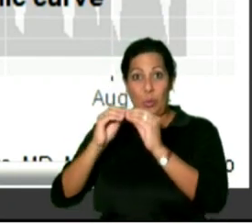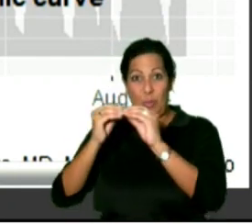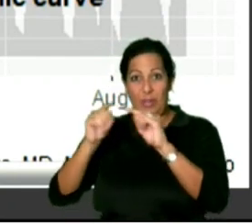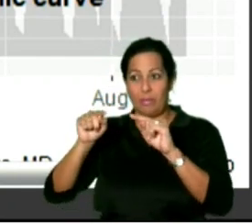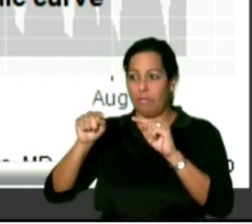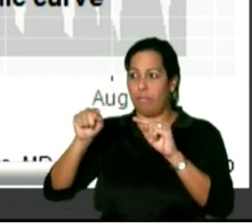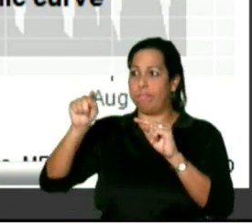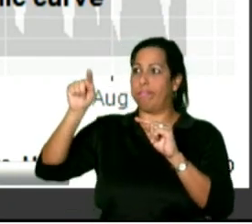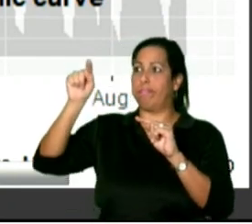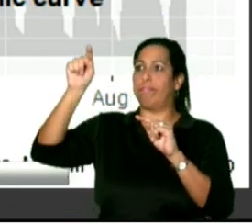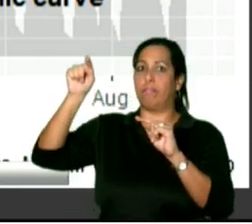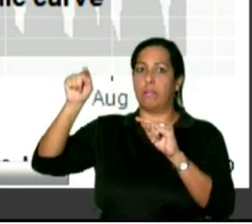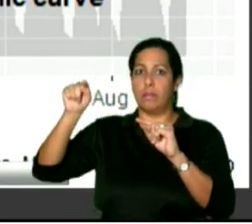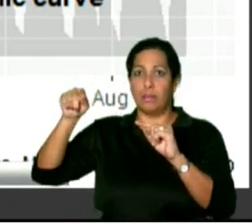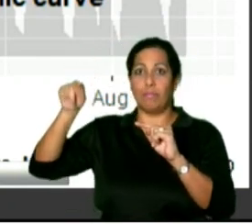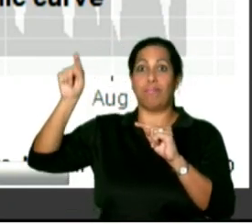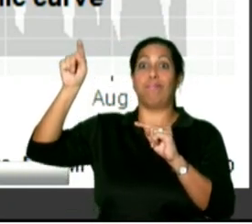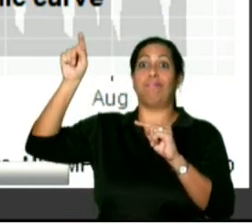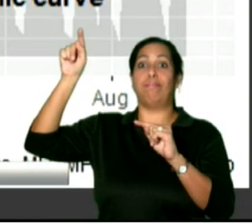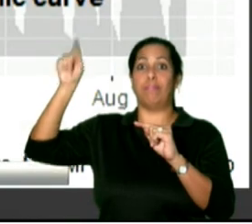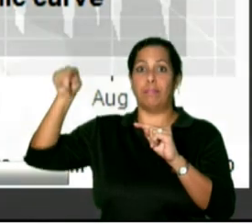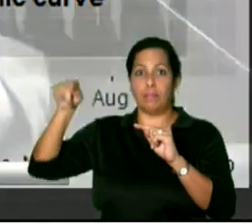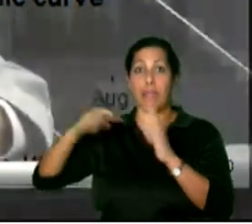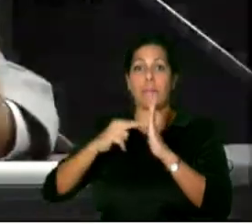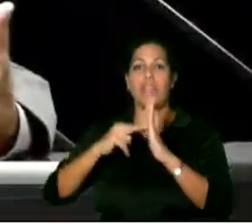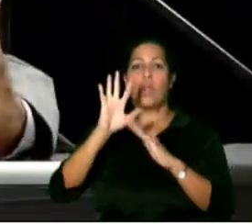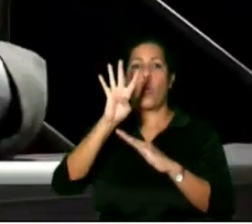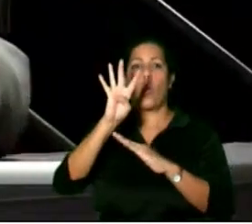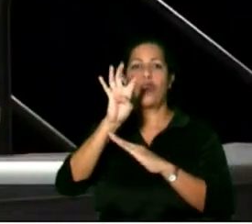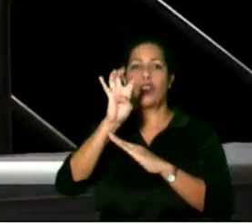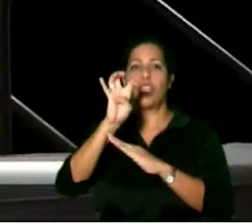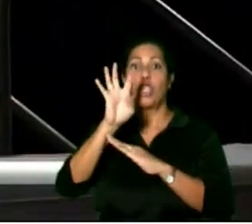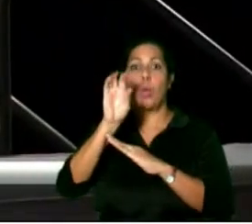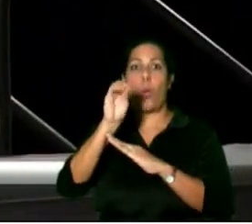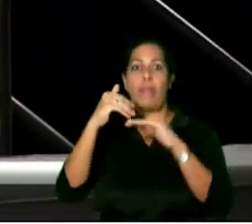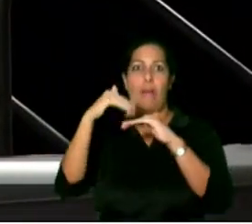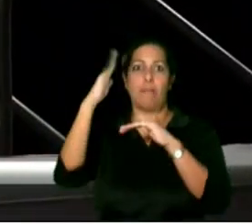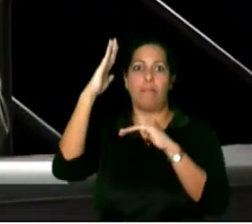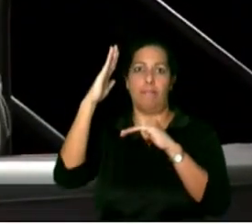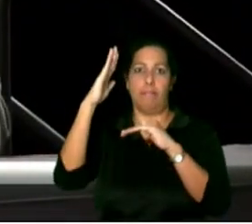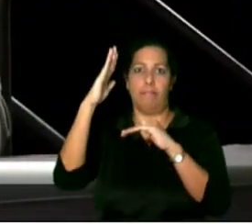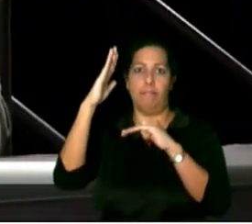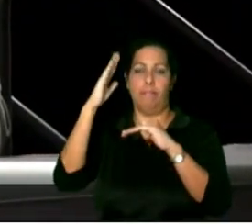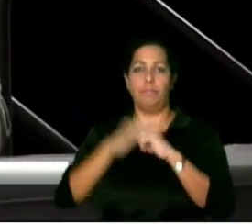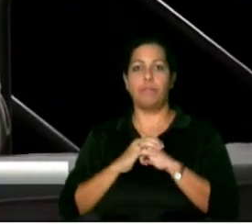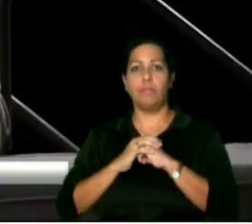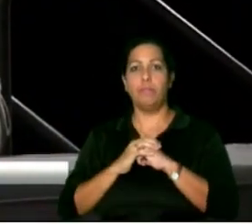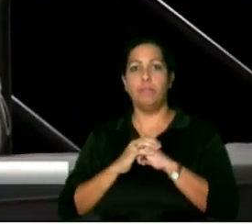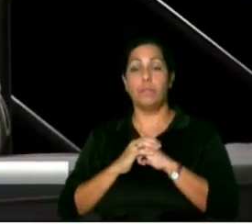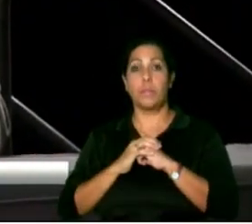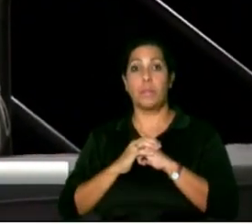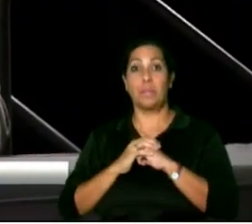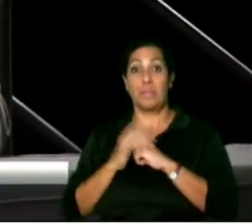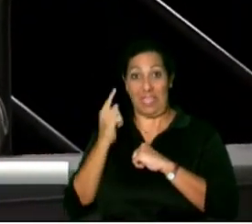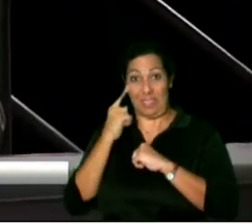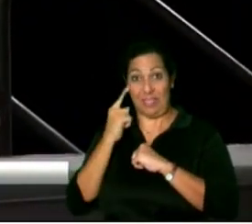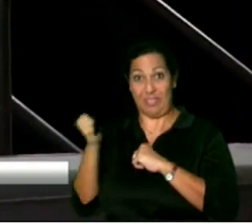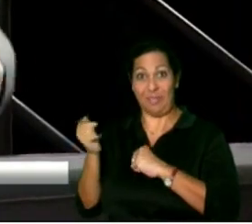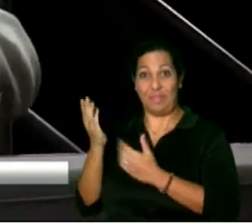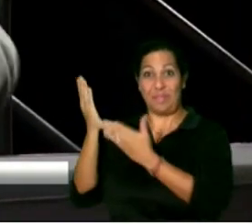sobrepasar los 450 casos. En esta gráfica que están viendo